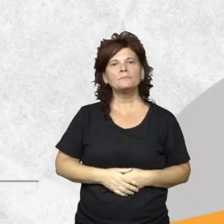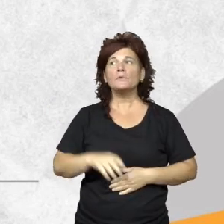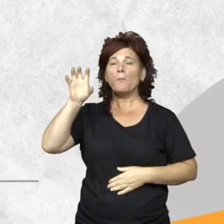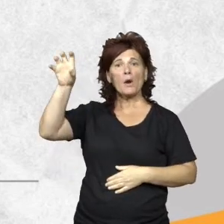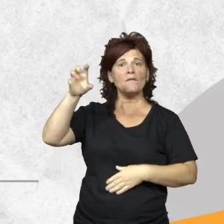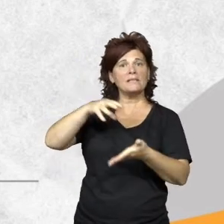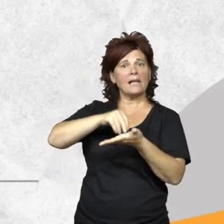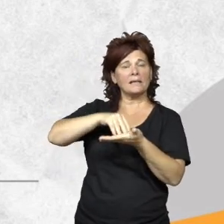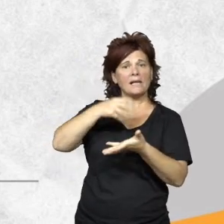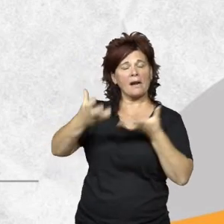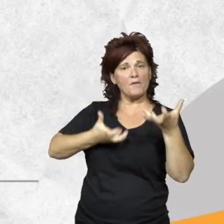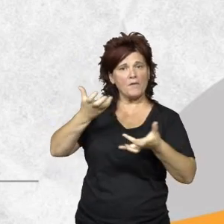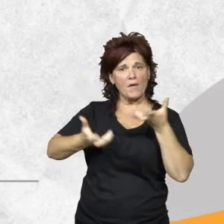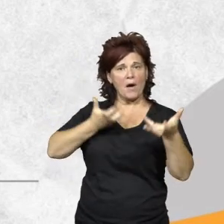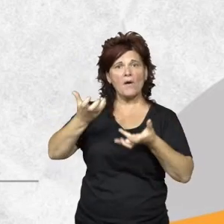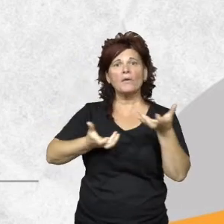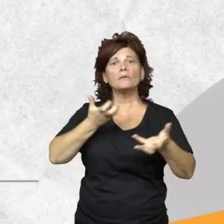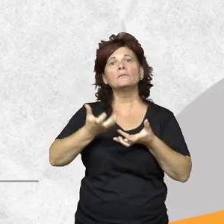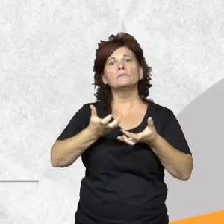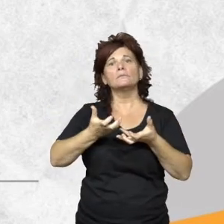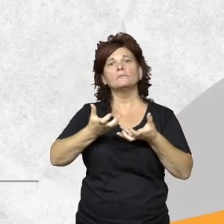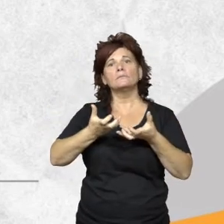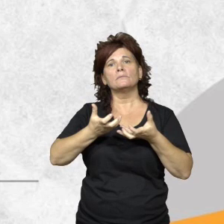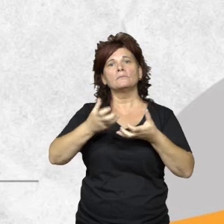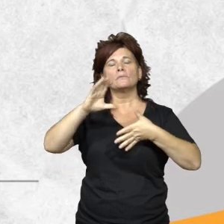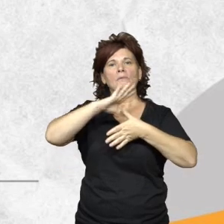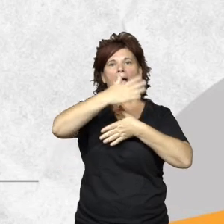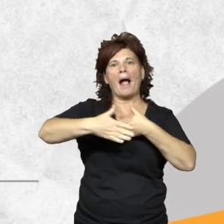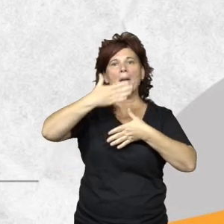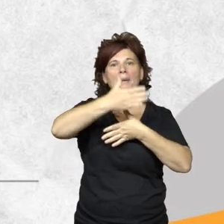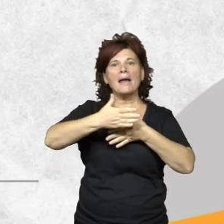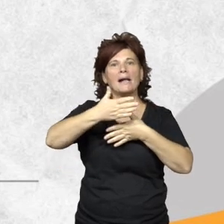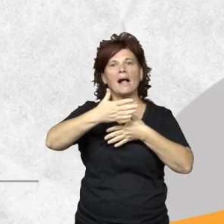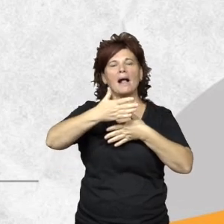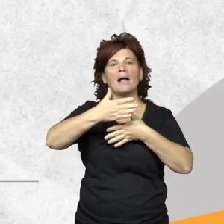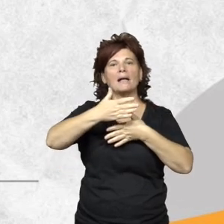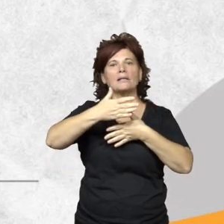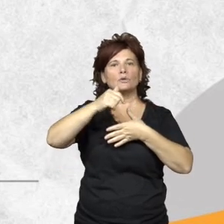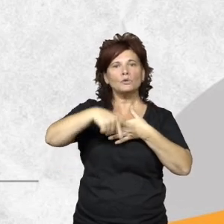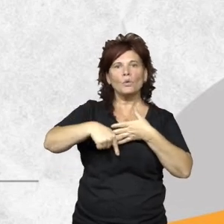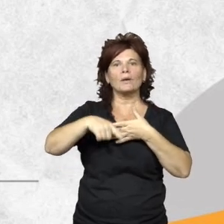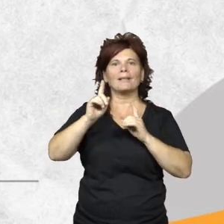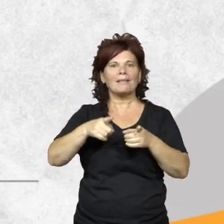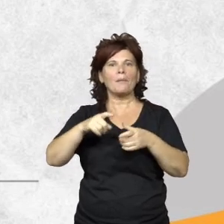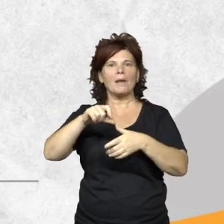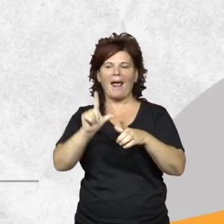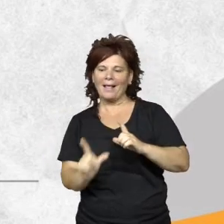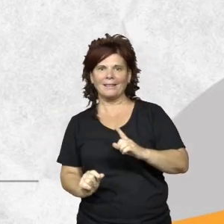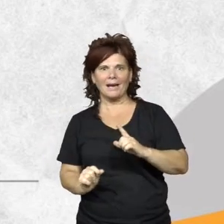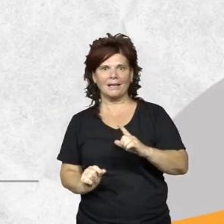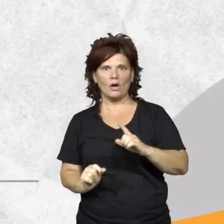del Fuego, parte está en el continente de América del Sur y parte en el continente antártico.